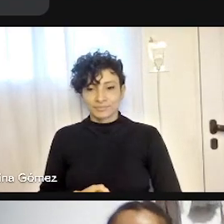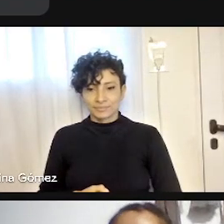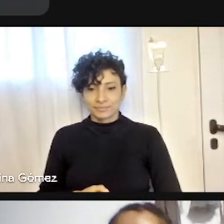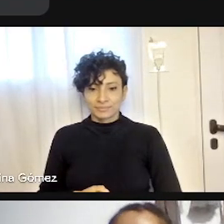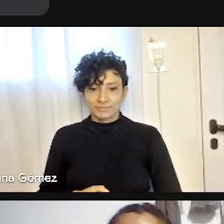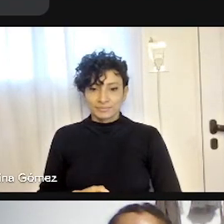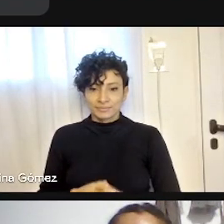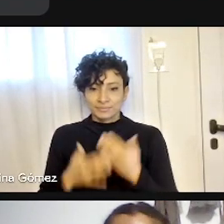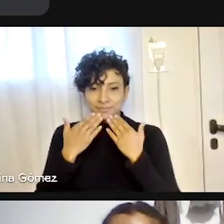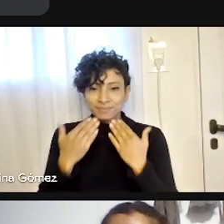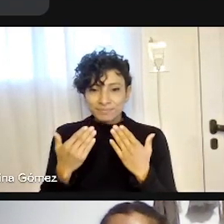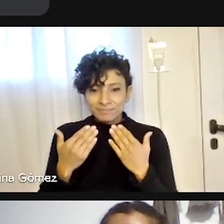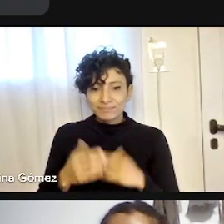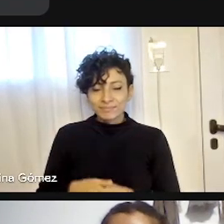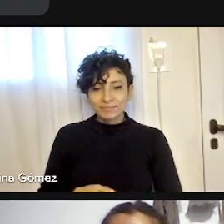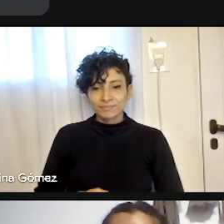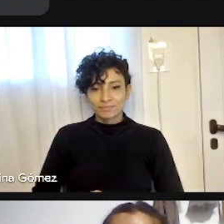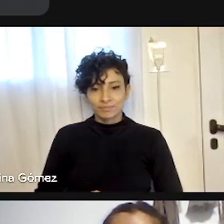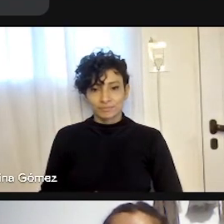Gracias.